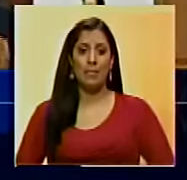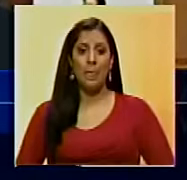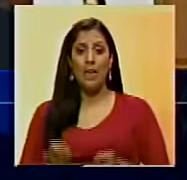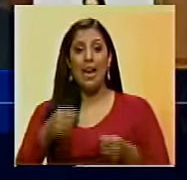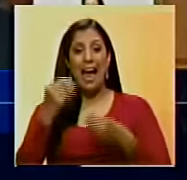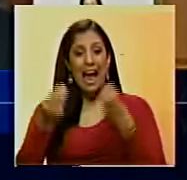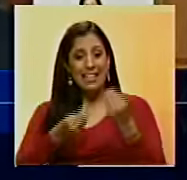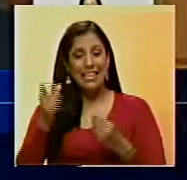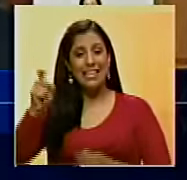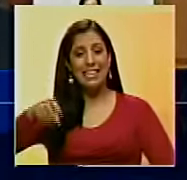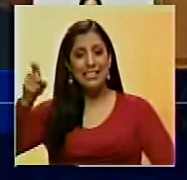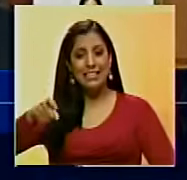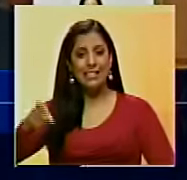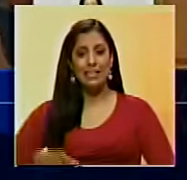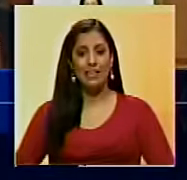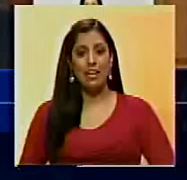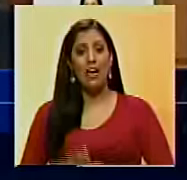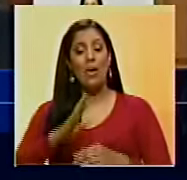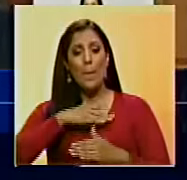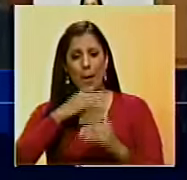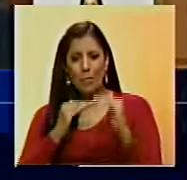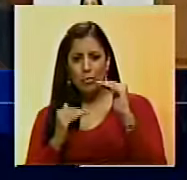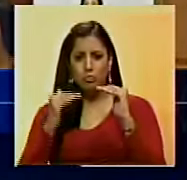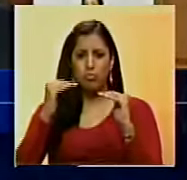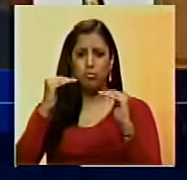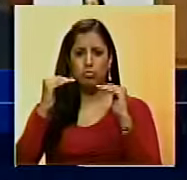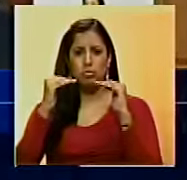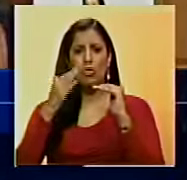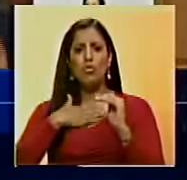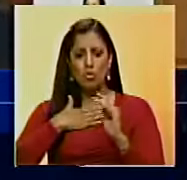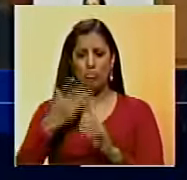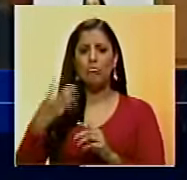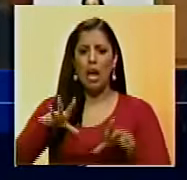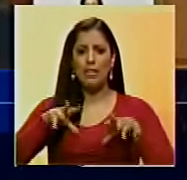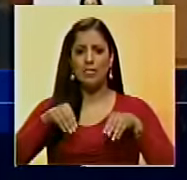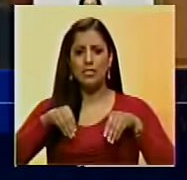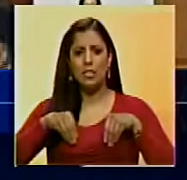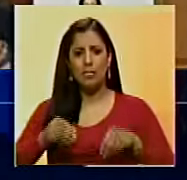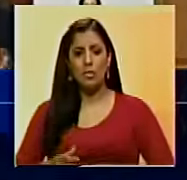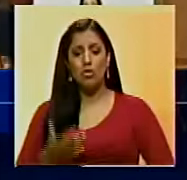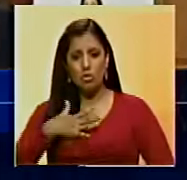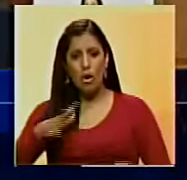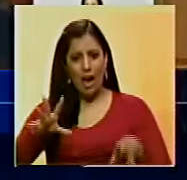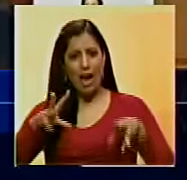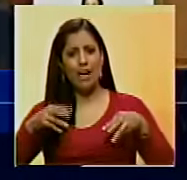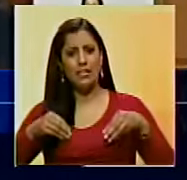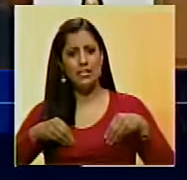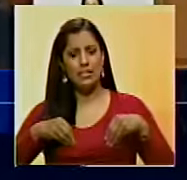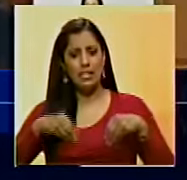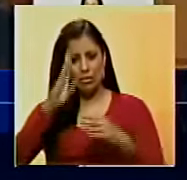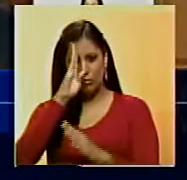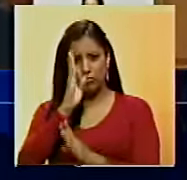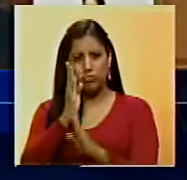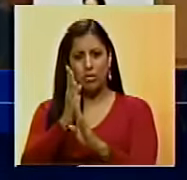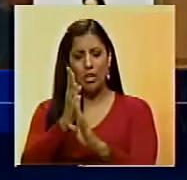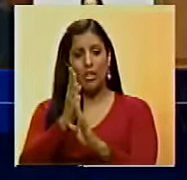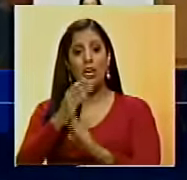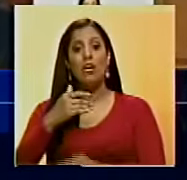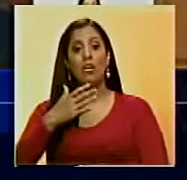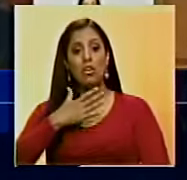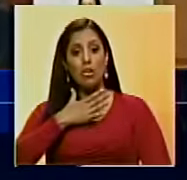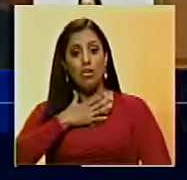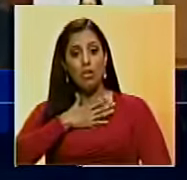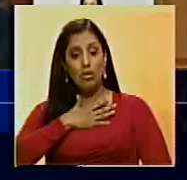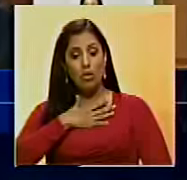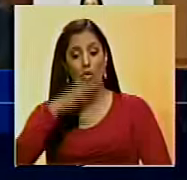una acción necesaria de ir equilibrando. Yo la asumo. La asumo por la calle del medio y creo en la